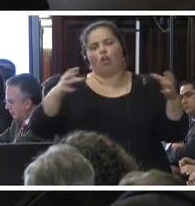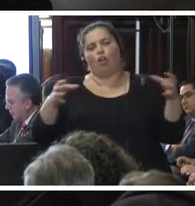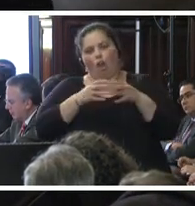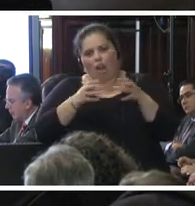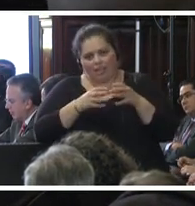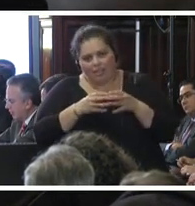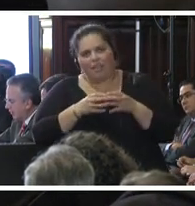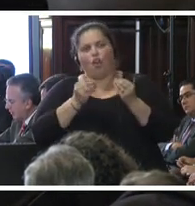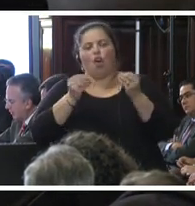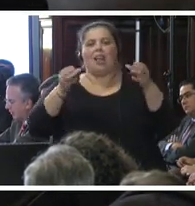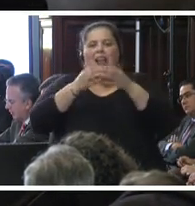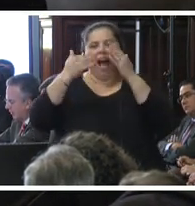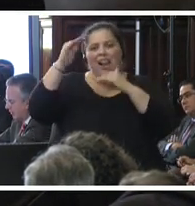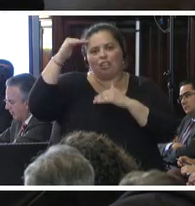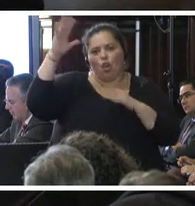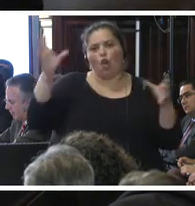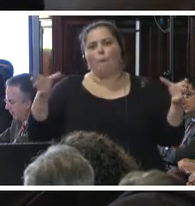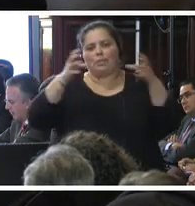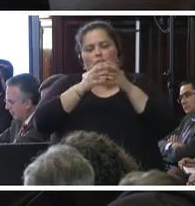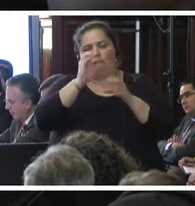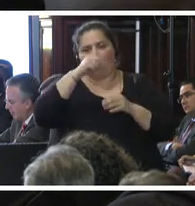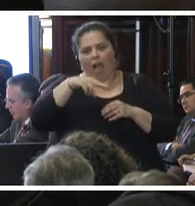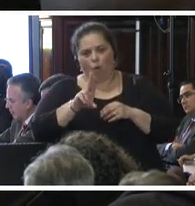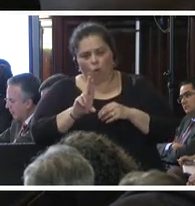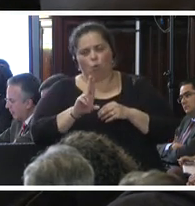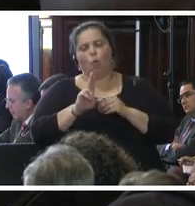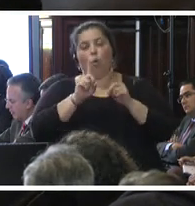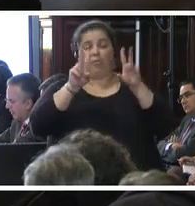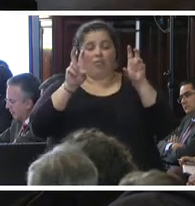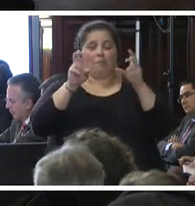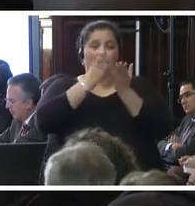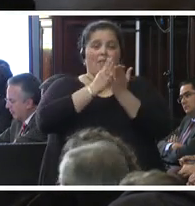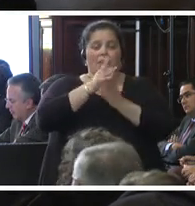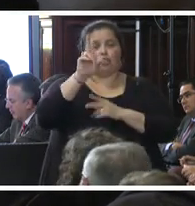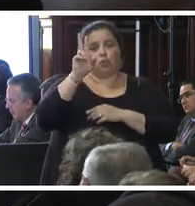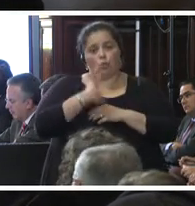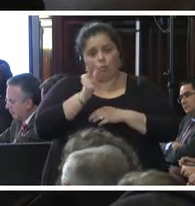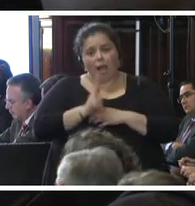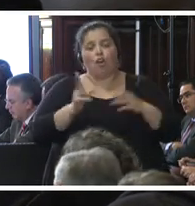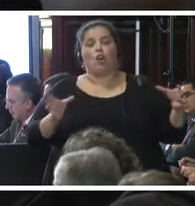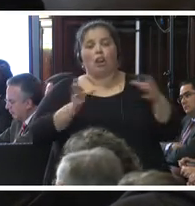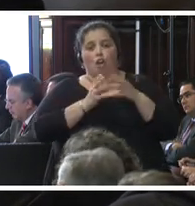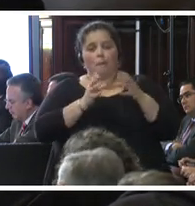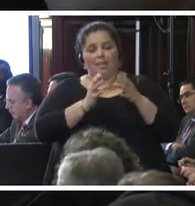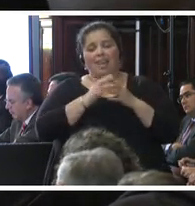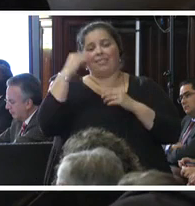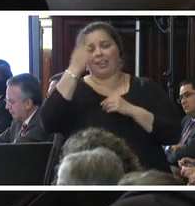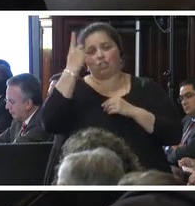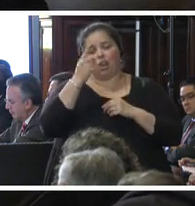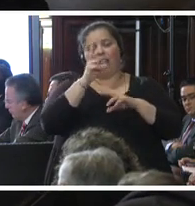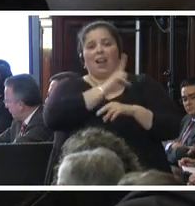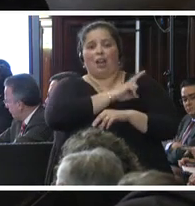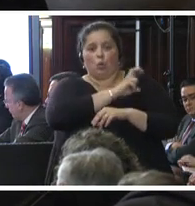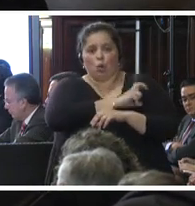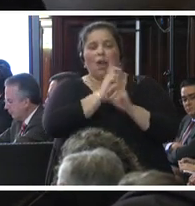colectivos, con el Alto Comisionado de la ONU en el tema de derechos humanos, con el Comité Internacional de la Cruz Roja y con